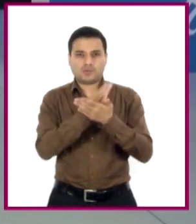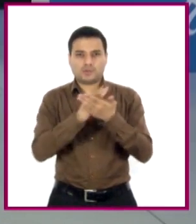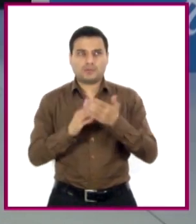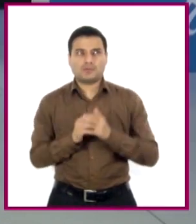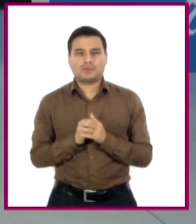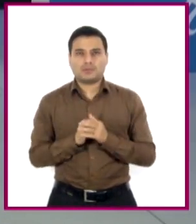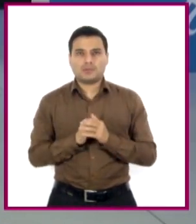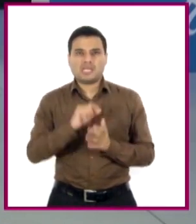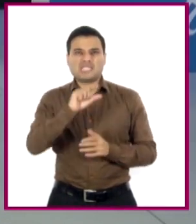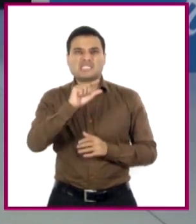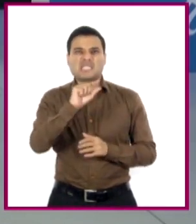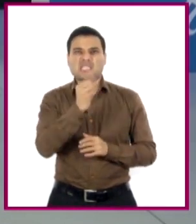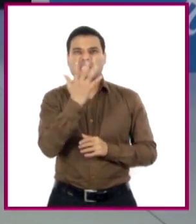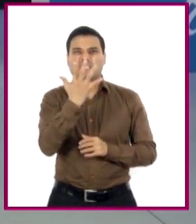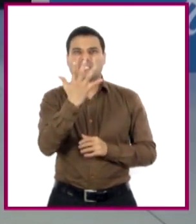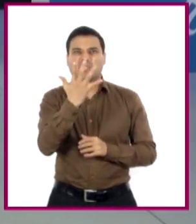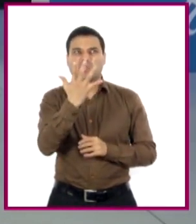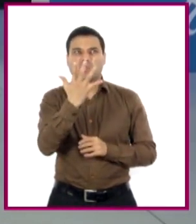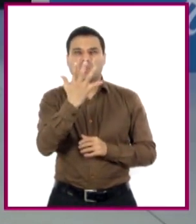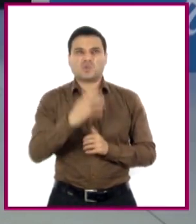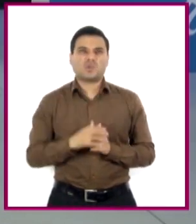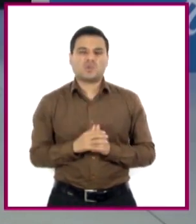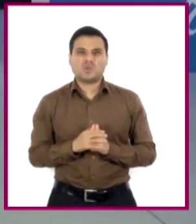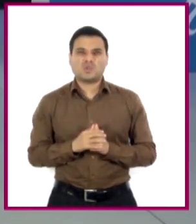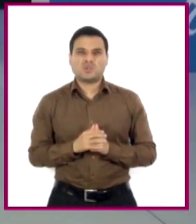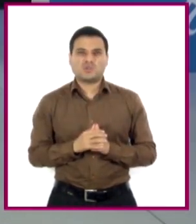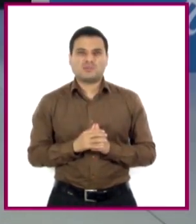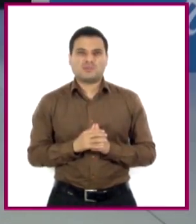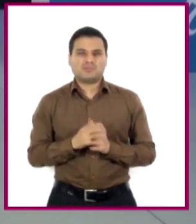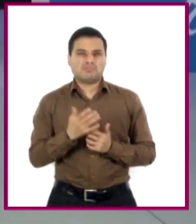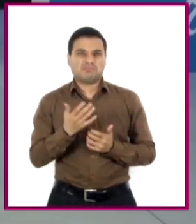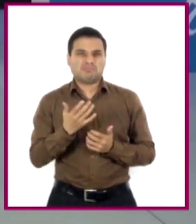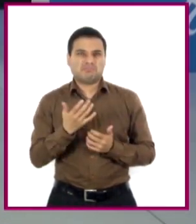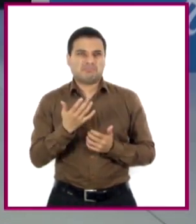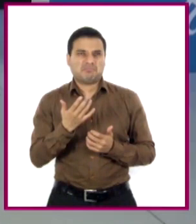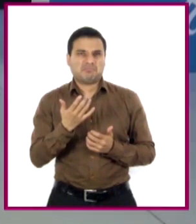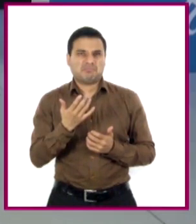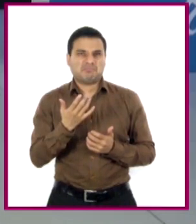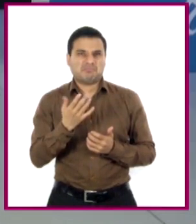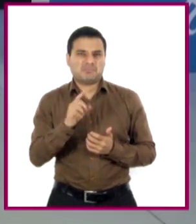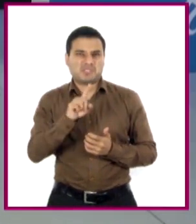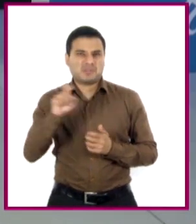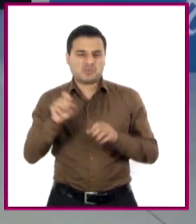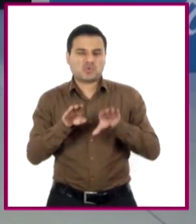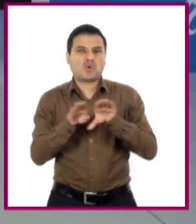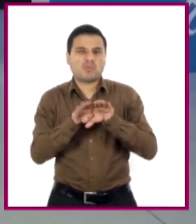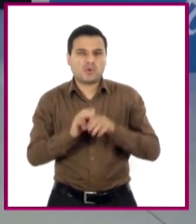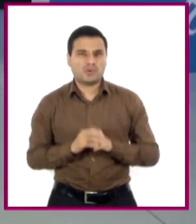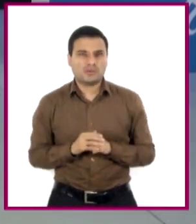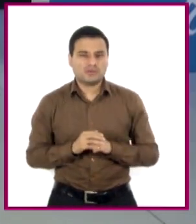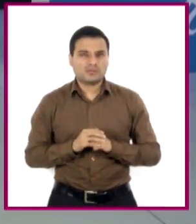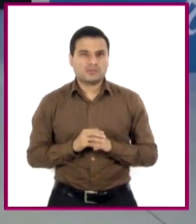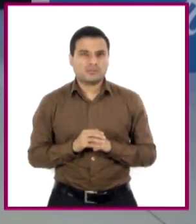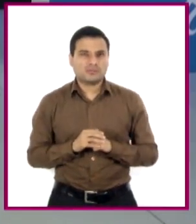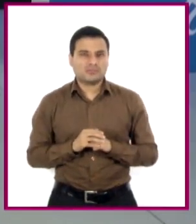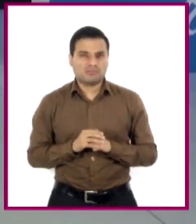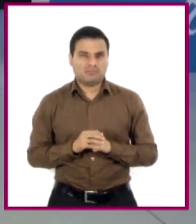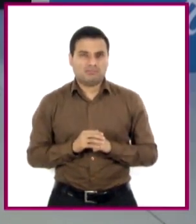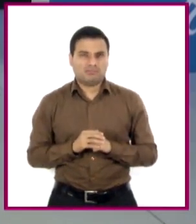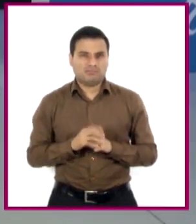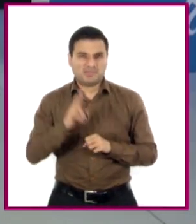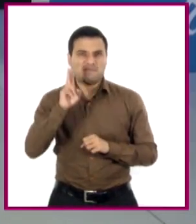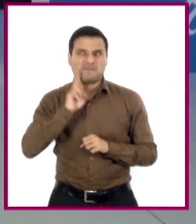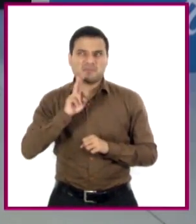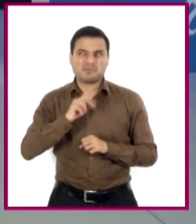75 centésimos? Ustedes en casa, ¿qué piensan? ¿Cómo resolverían el problema que